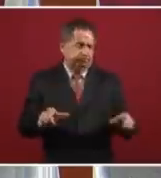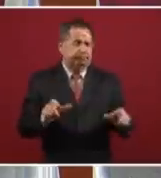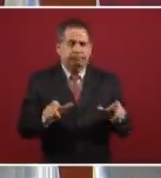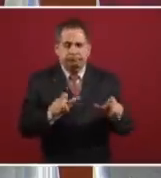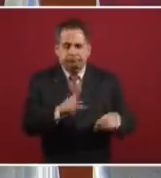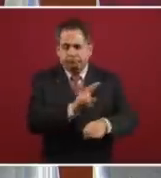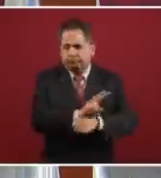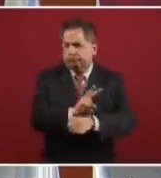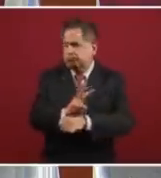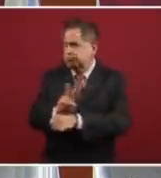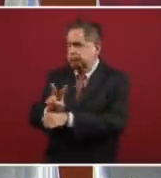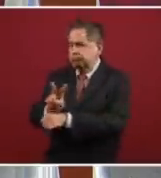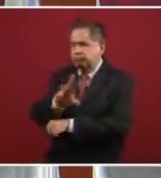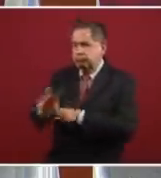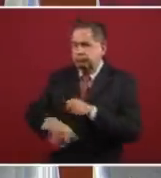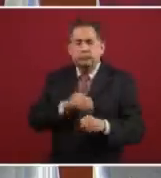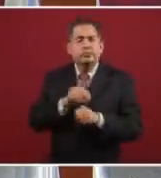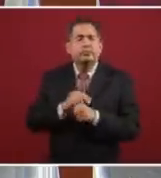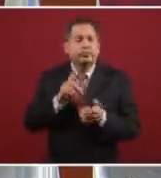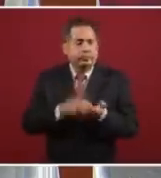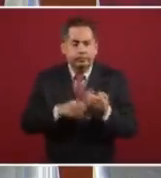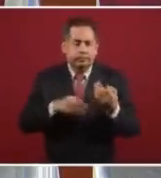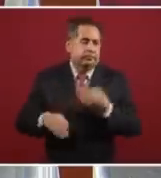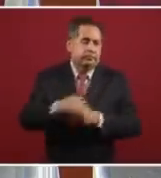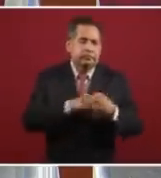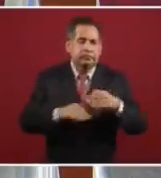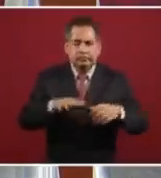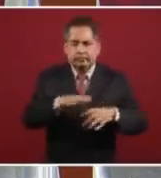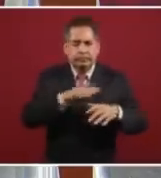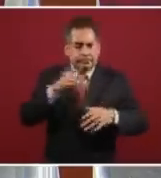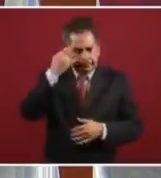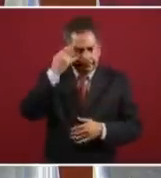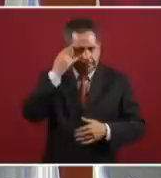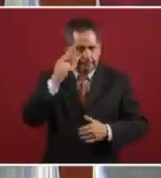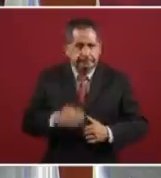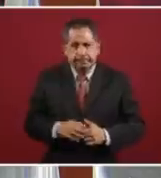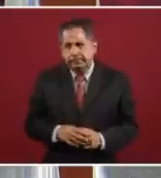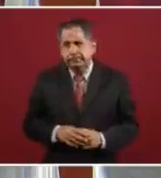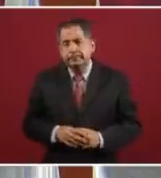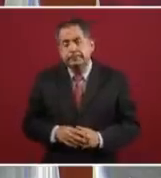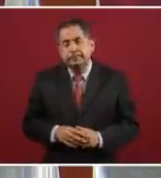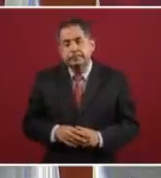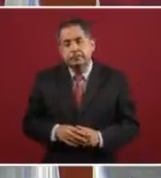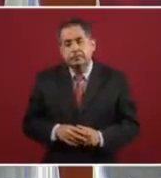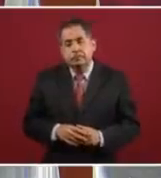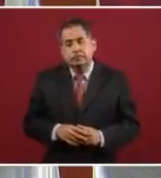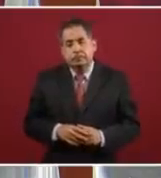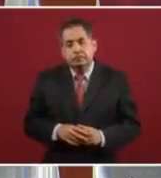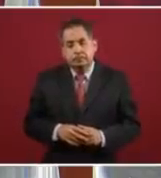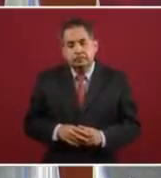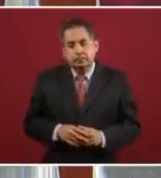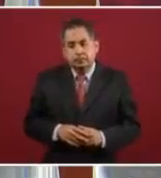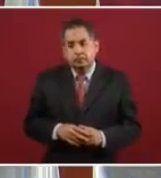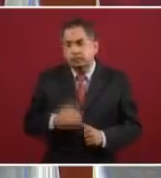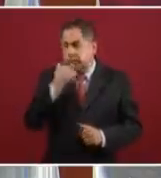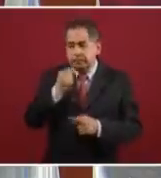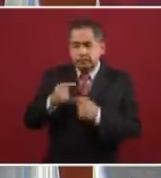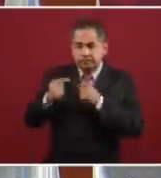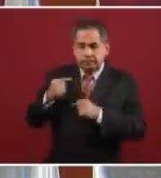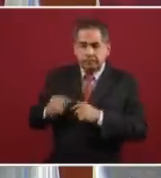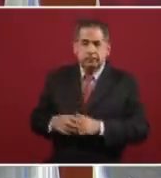darle vigilancia más concreta a la sonda de Campeche. La que sigue, por favor. Perdón, regresen